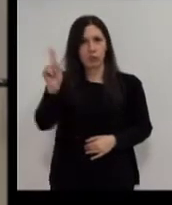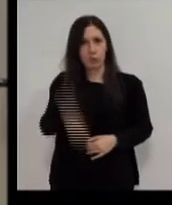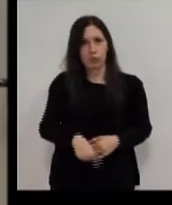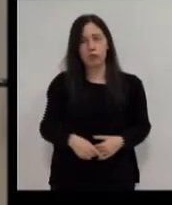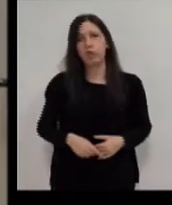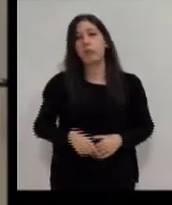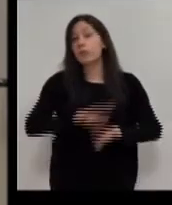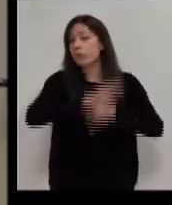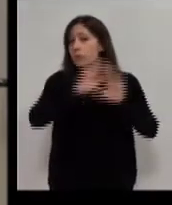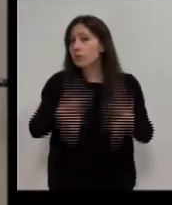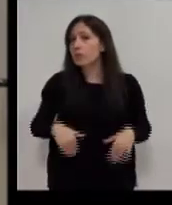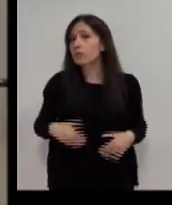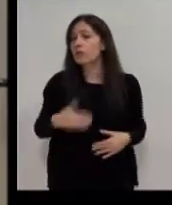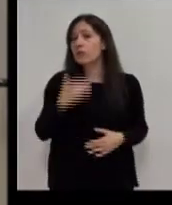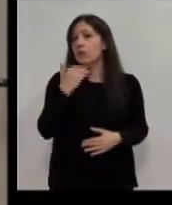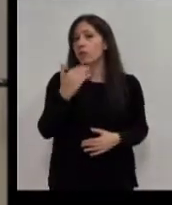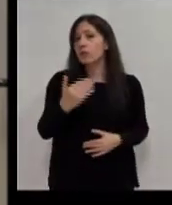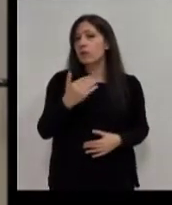por último,